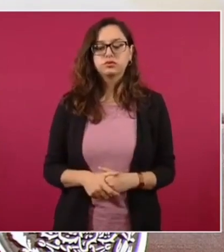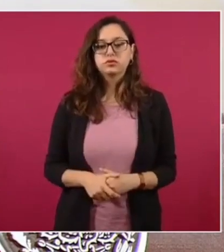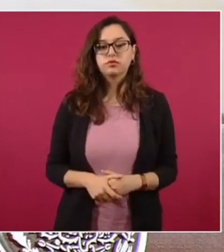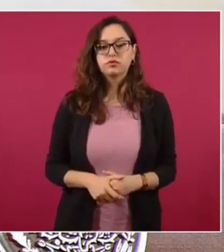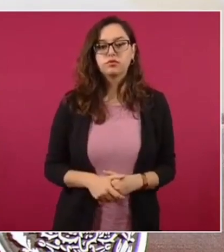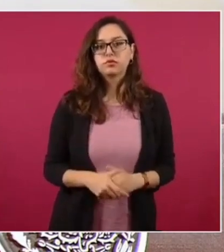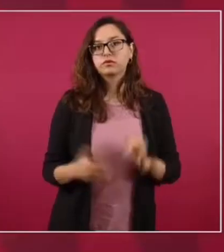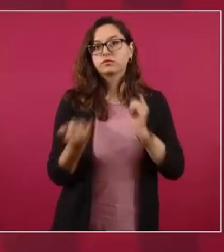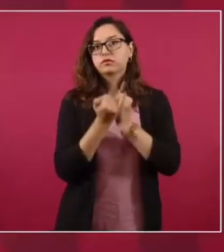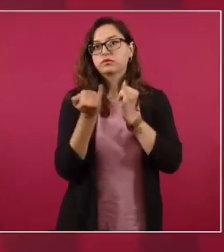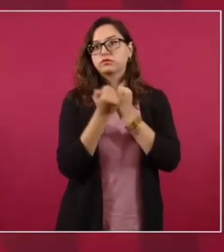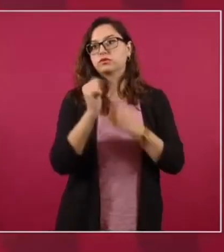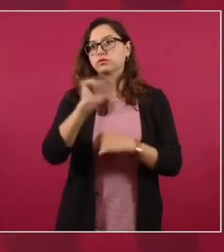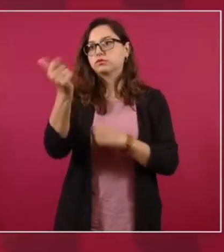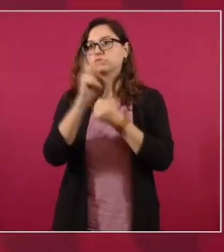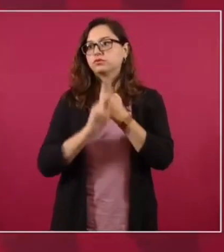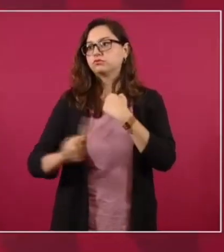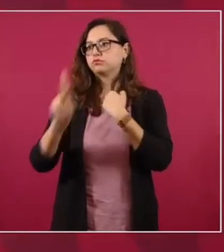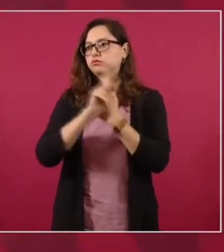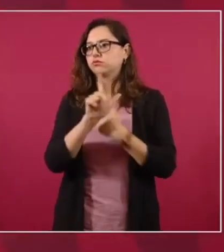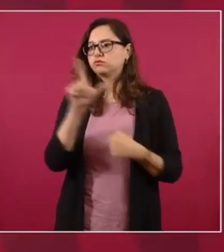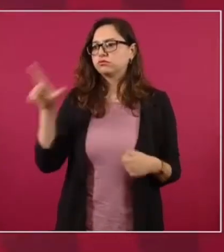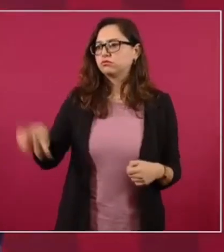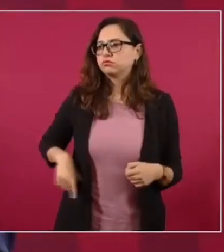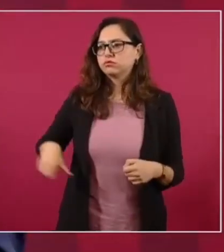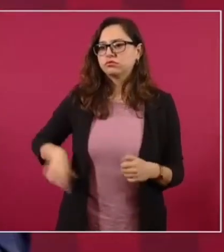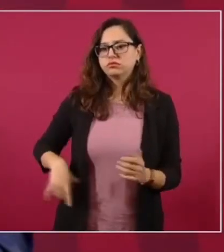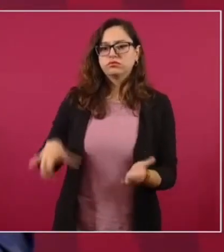como lo hizo el presidente